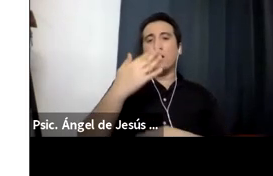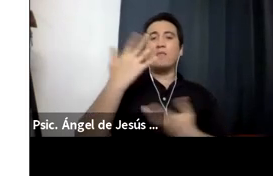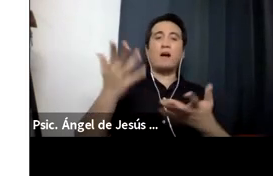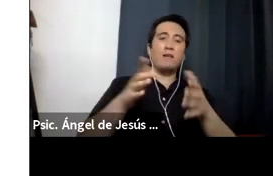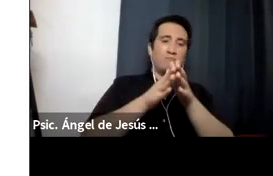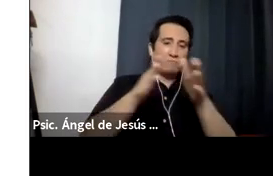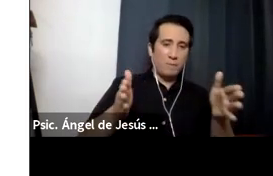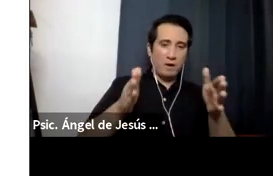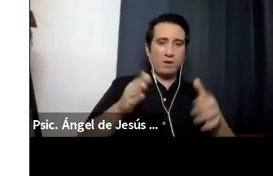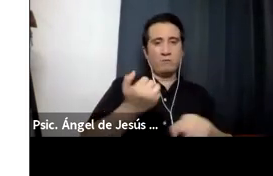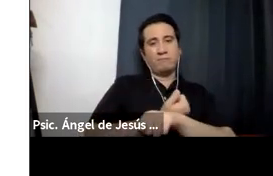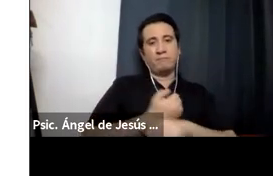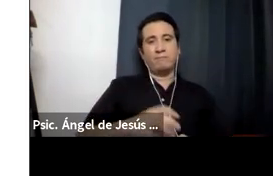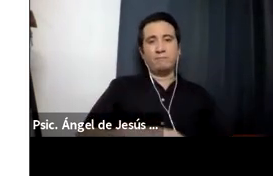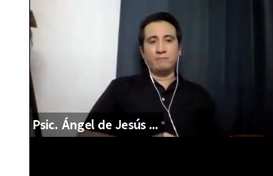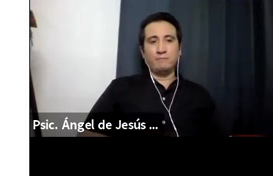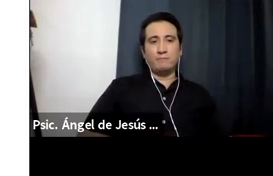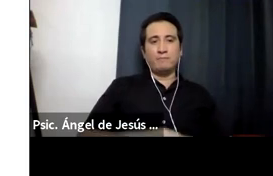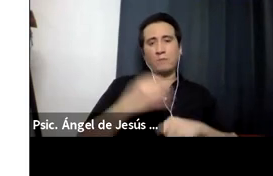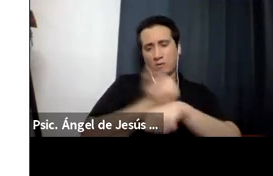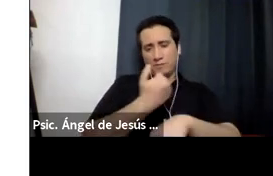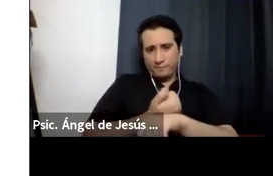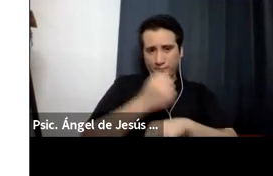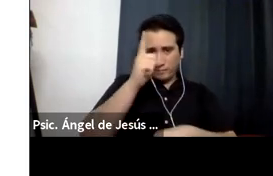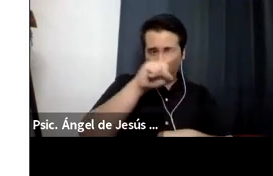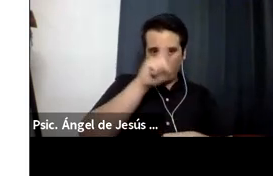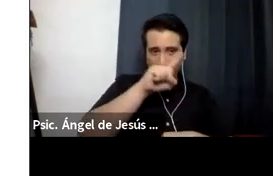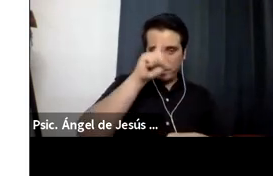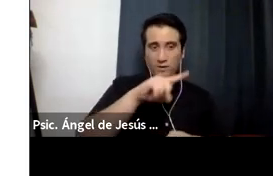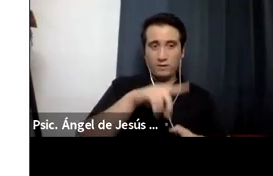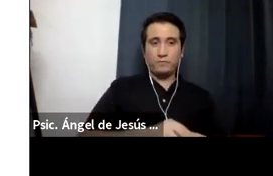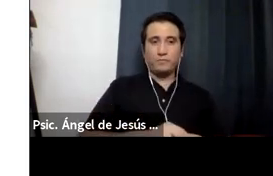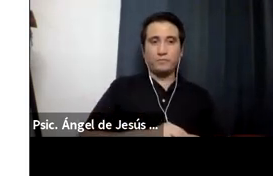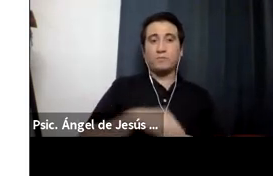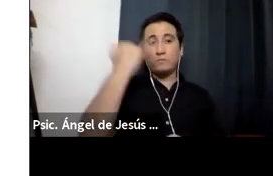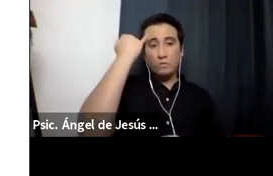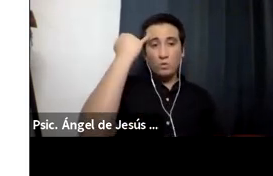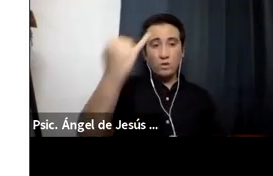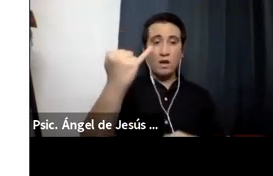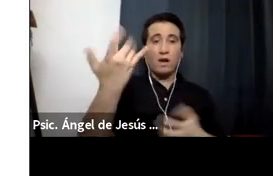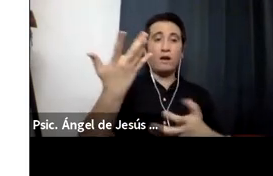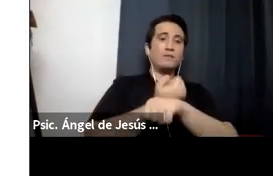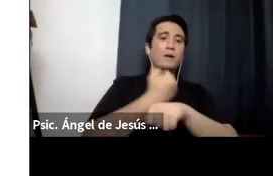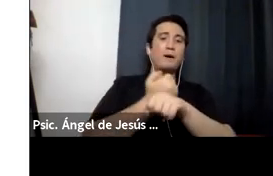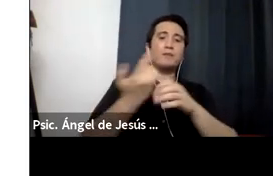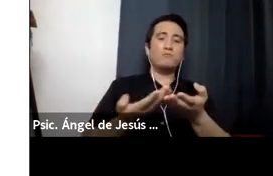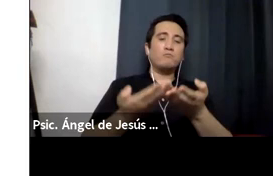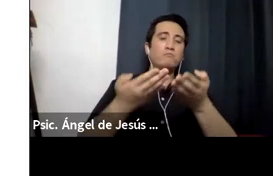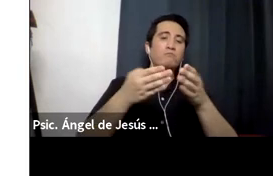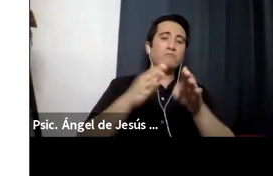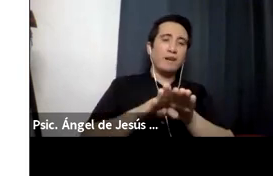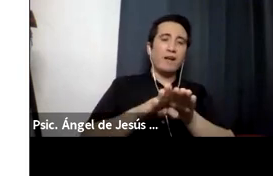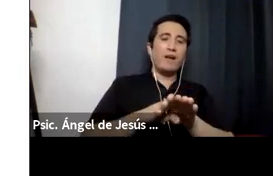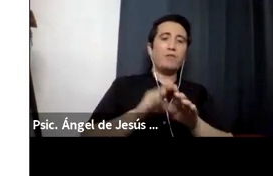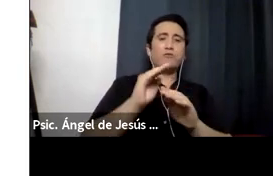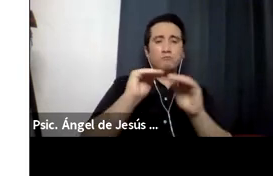calzado. El calzado recomendado, como les acabo de mencionar, lo ideal es que sean zapatos cerrados, bajos,